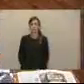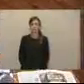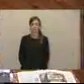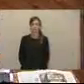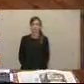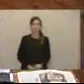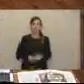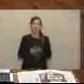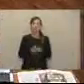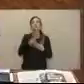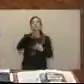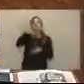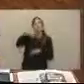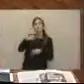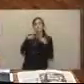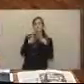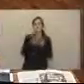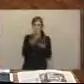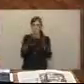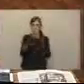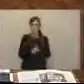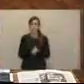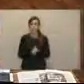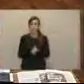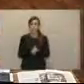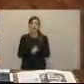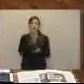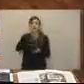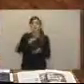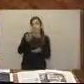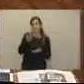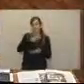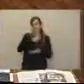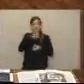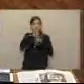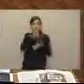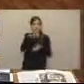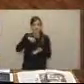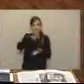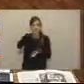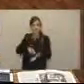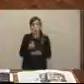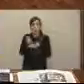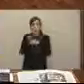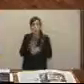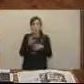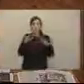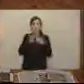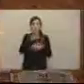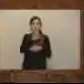Señor presidente, señorías, como ya anunciamos la semana pasada, hoy sometemos a debate esta moción sobre el ERA.